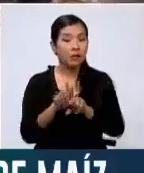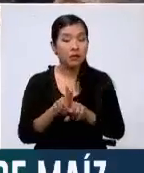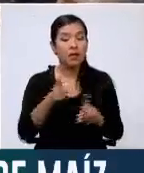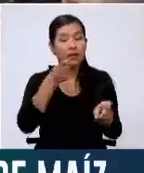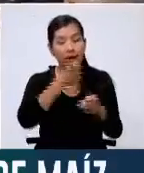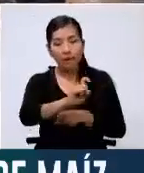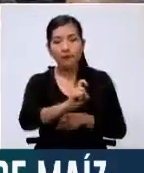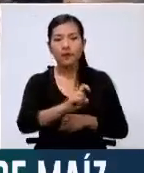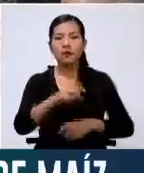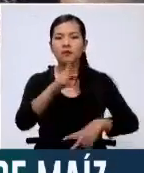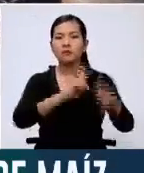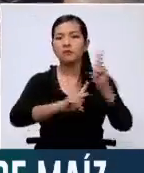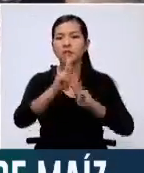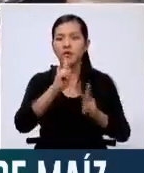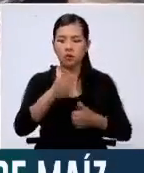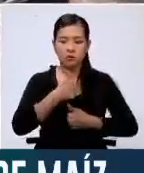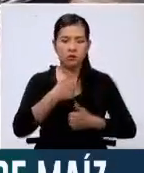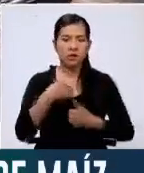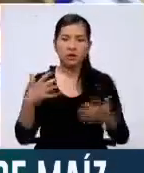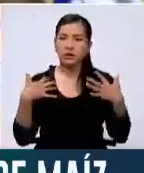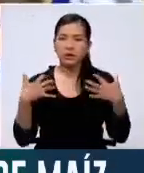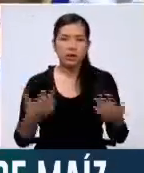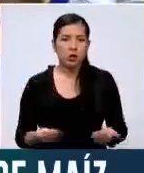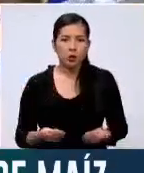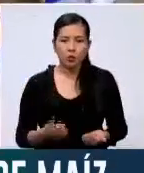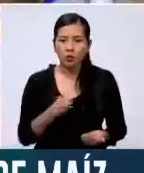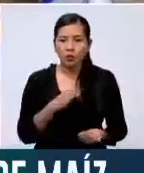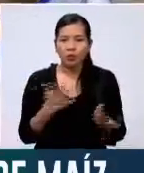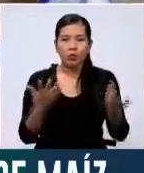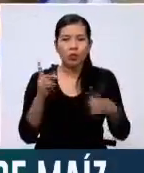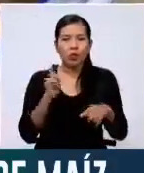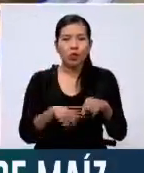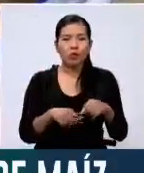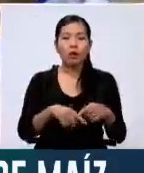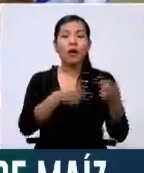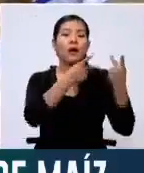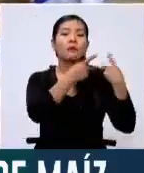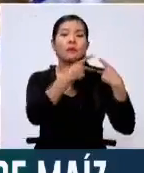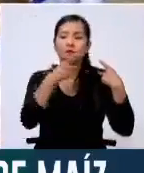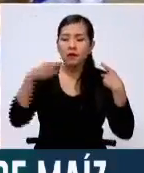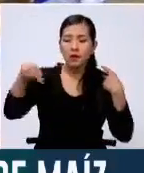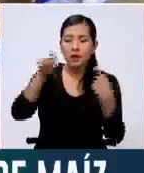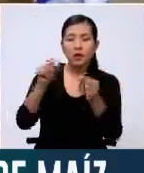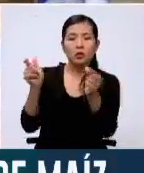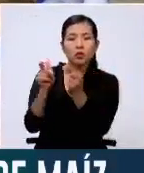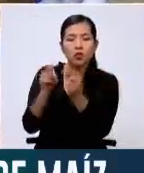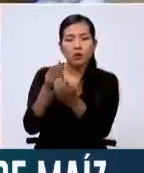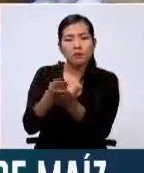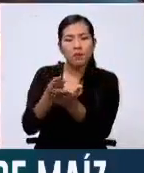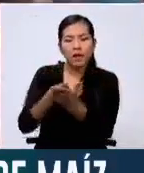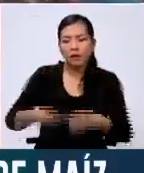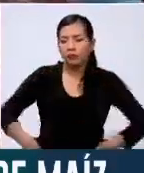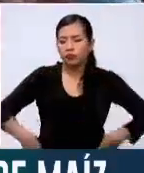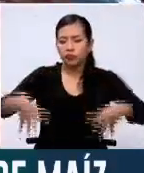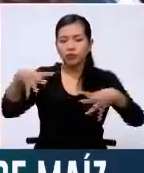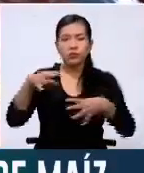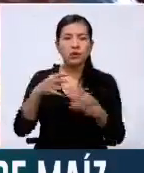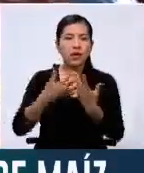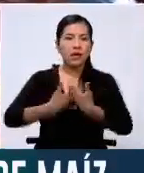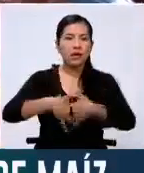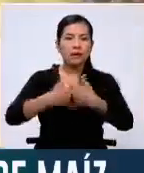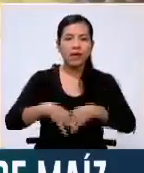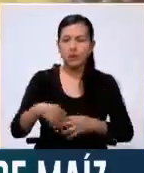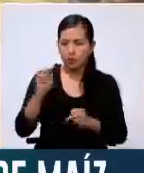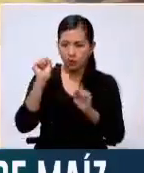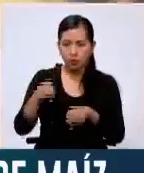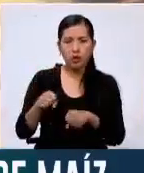consumidores a quienes nosotros defendemos. Entonces, no por privilegiar la billetera del empresario para que siga